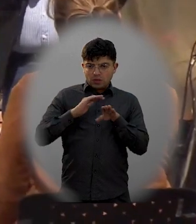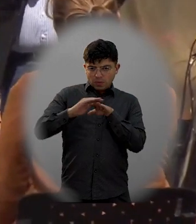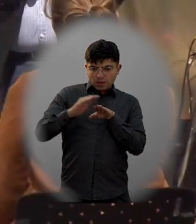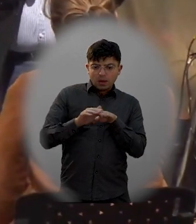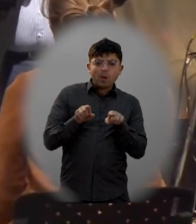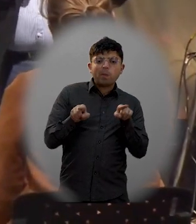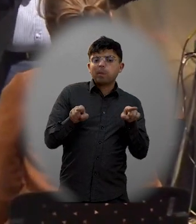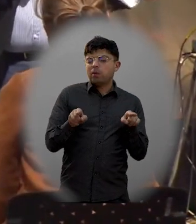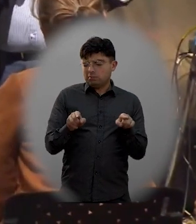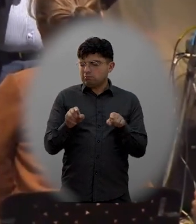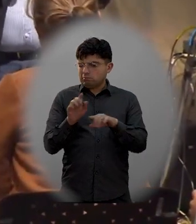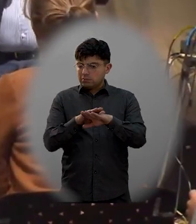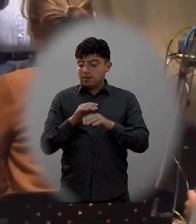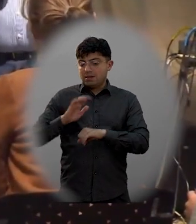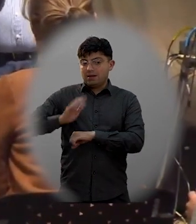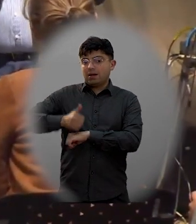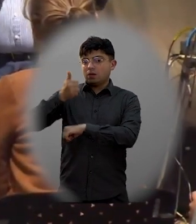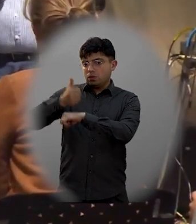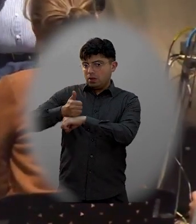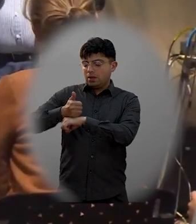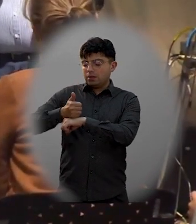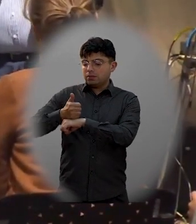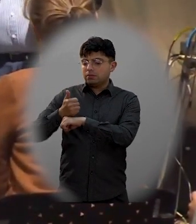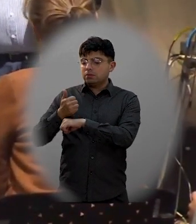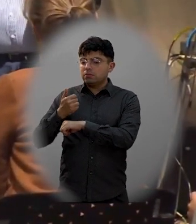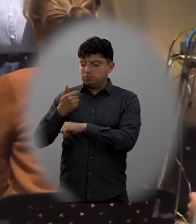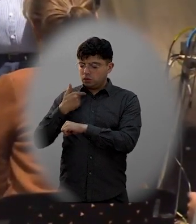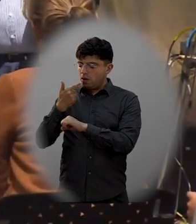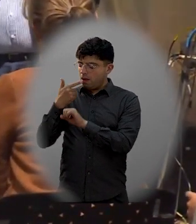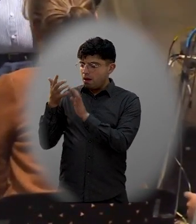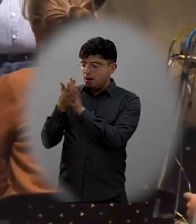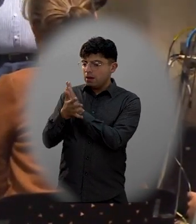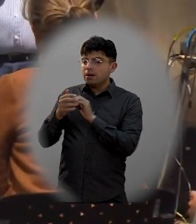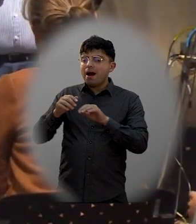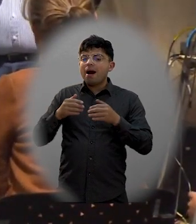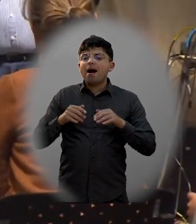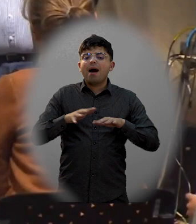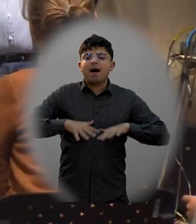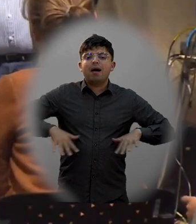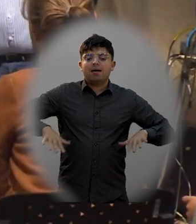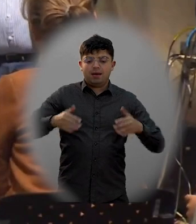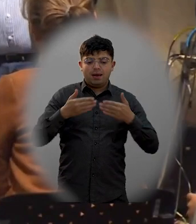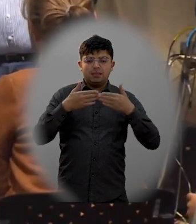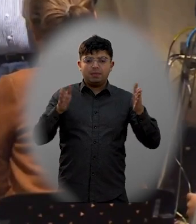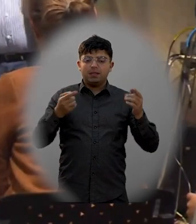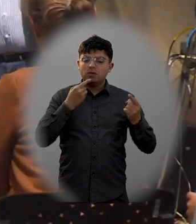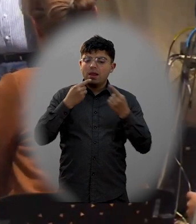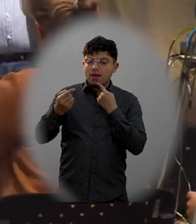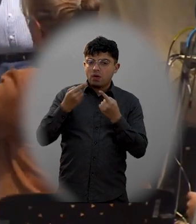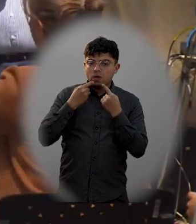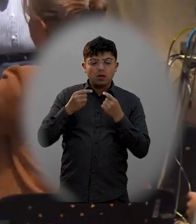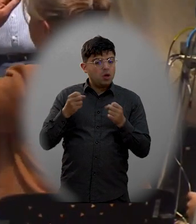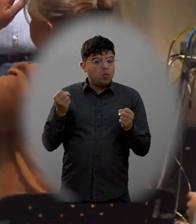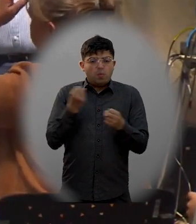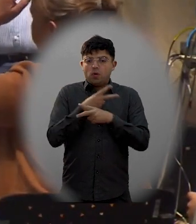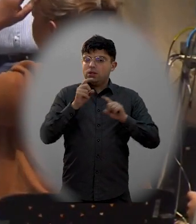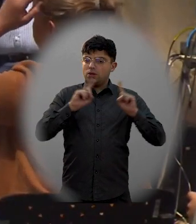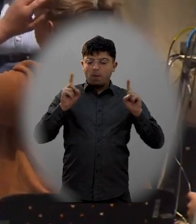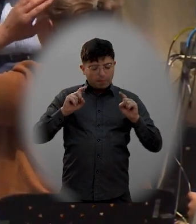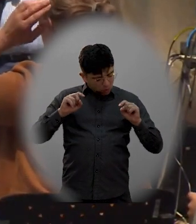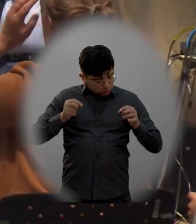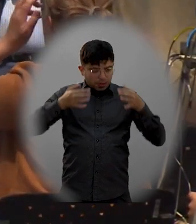invitarles desde la rectoría a abrir espacios de diálogo y hablar de la no violencia en